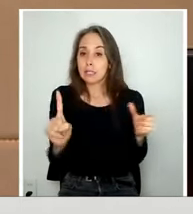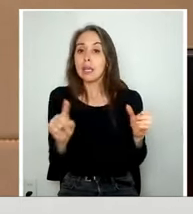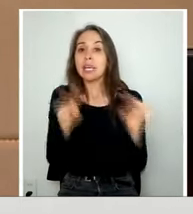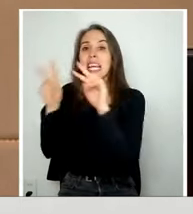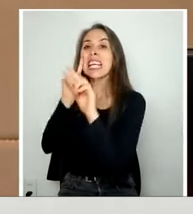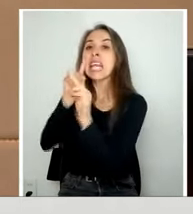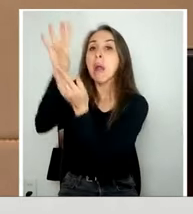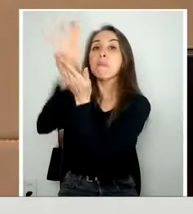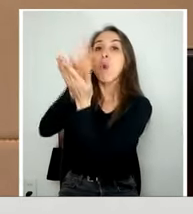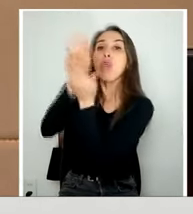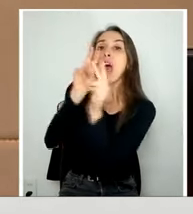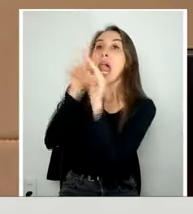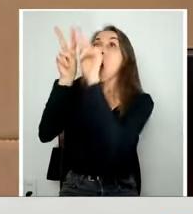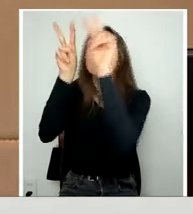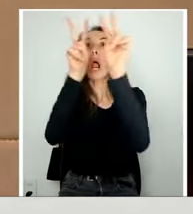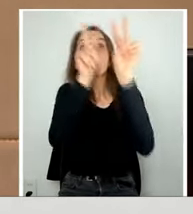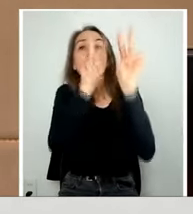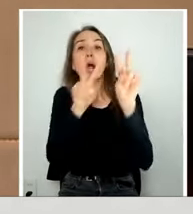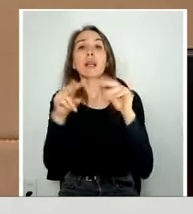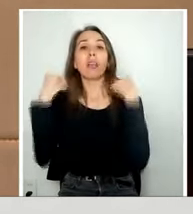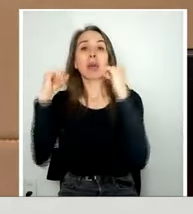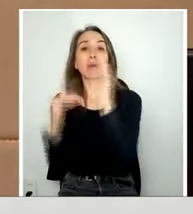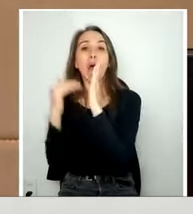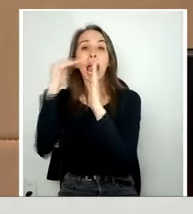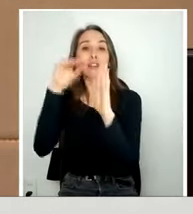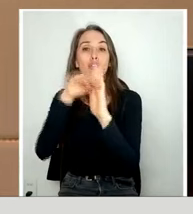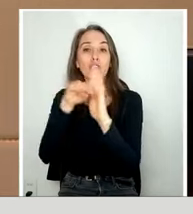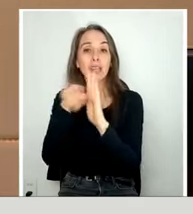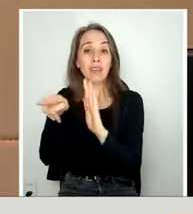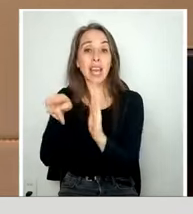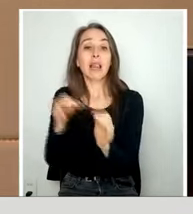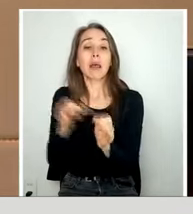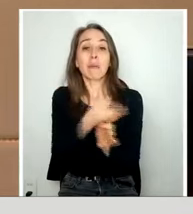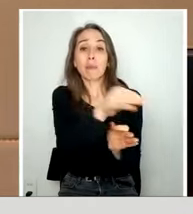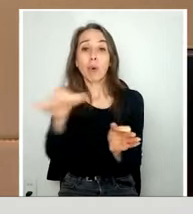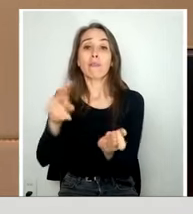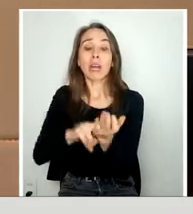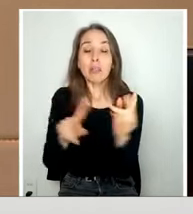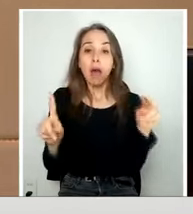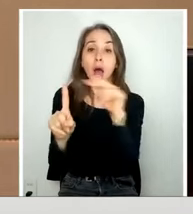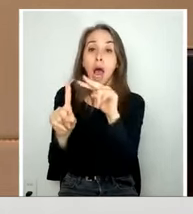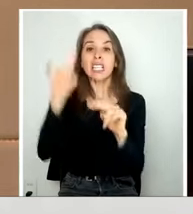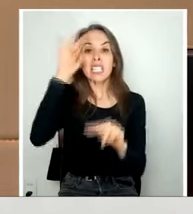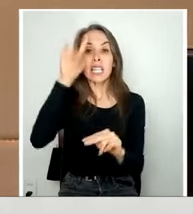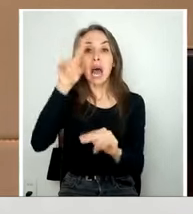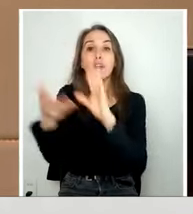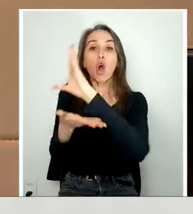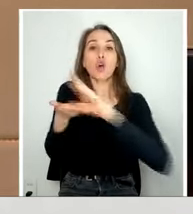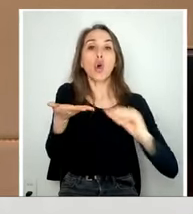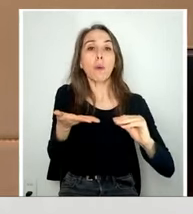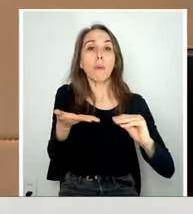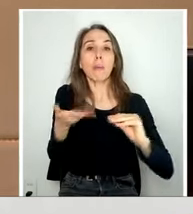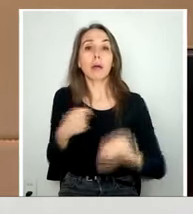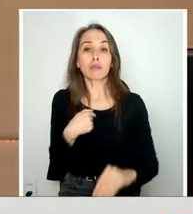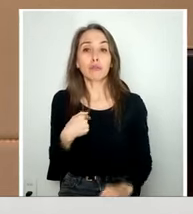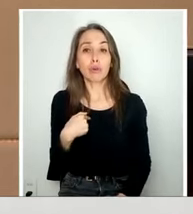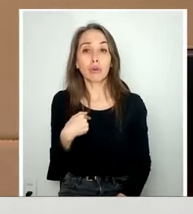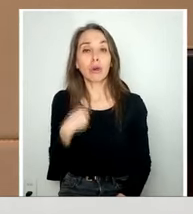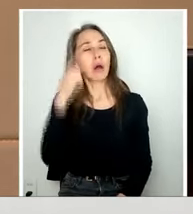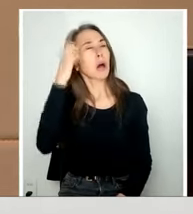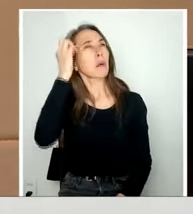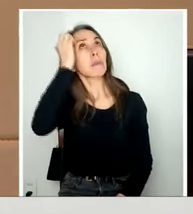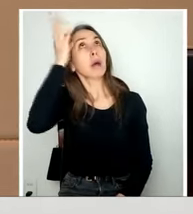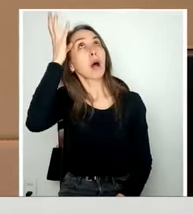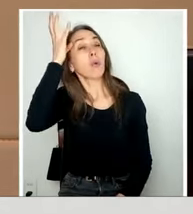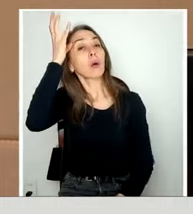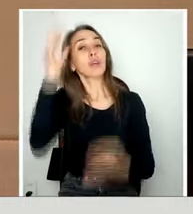rendimiento especialmente en esas localidades se transforman en verdaderos referentes lo sabemos todo en el caso mío me acuerdo inmediatamente algunos